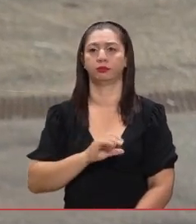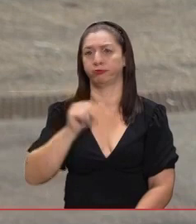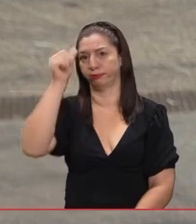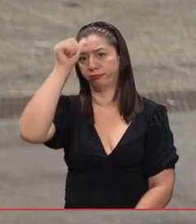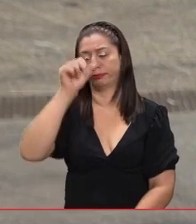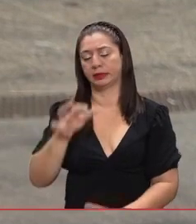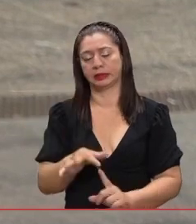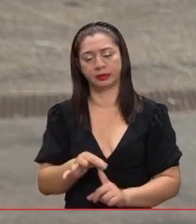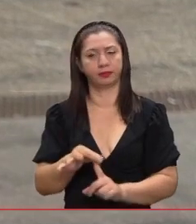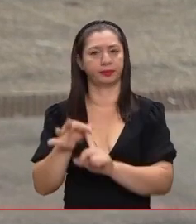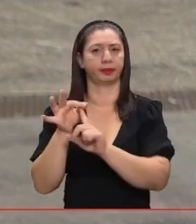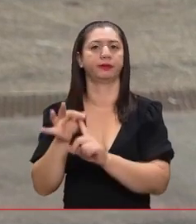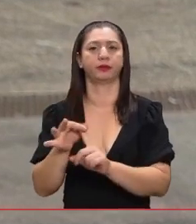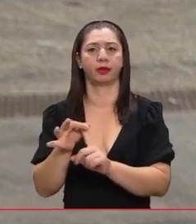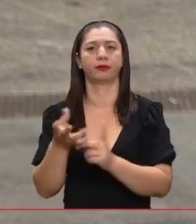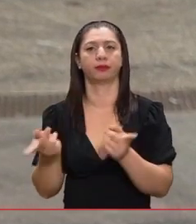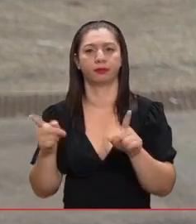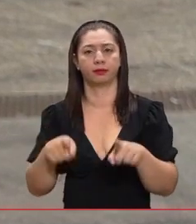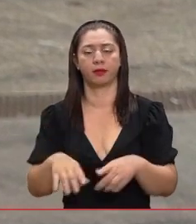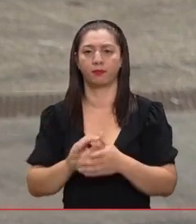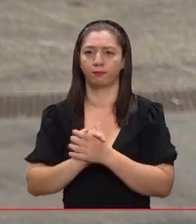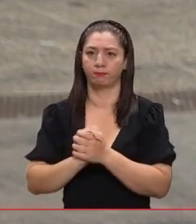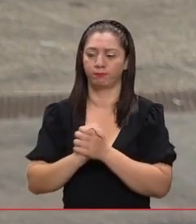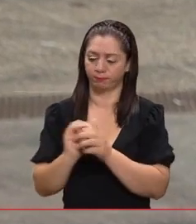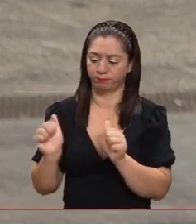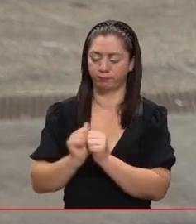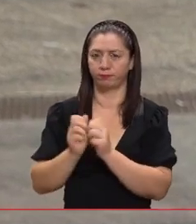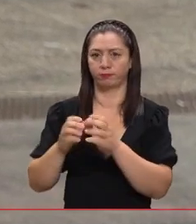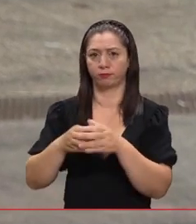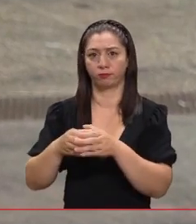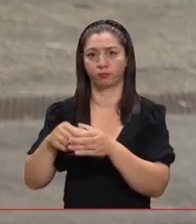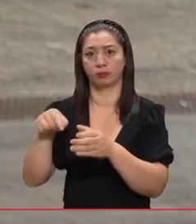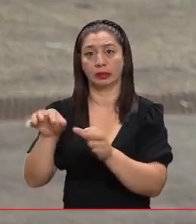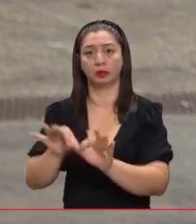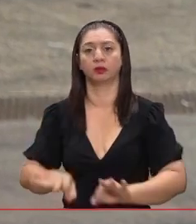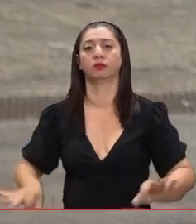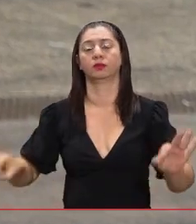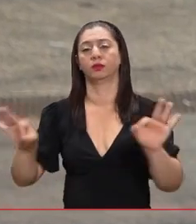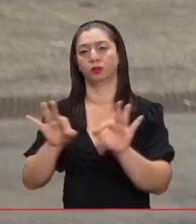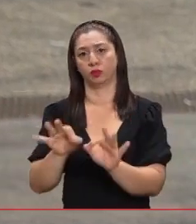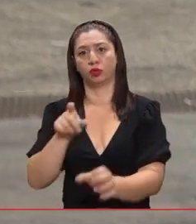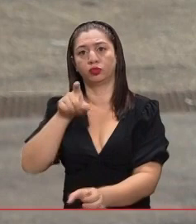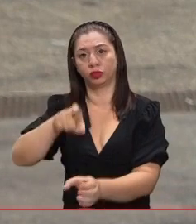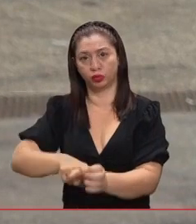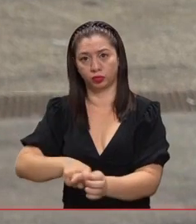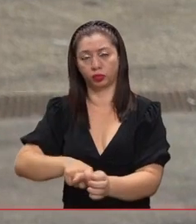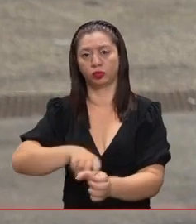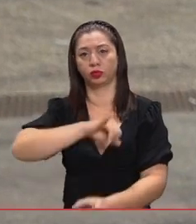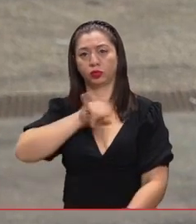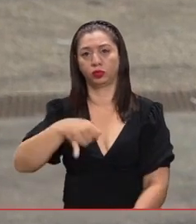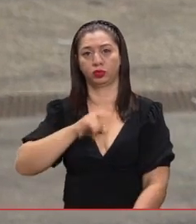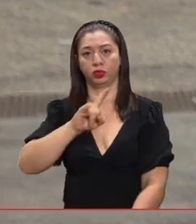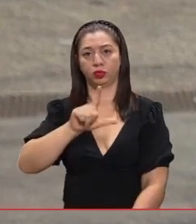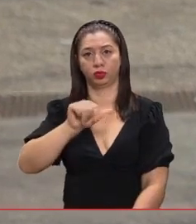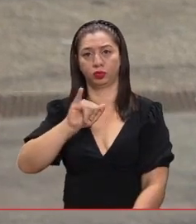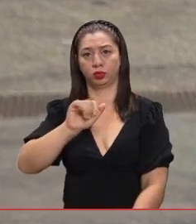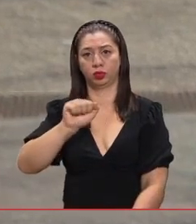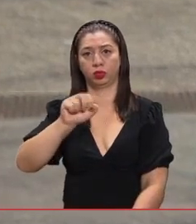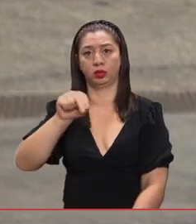especial y poder hacerlo también de la mano de un equipo tan importante. Estaré junto a Julian Apotenos,